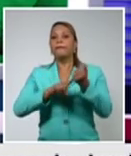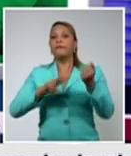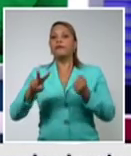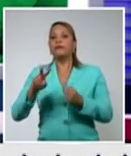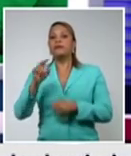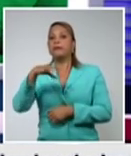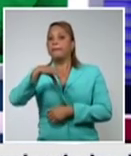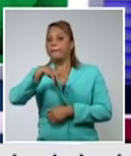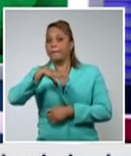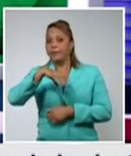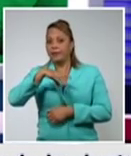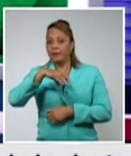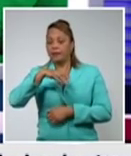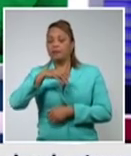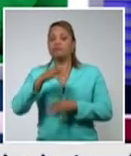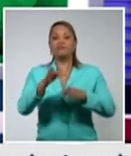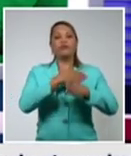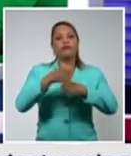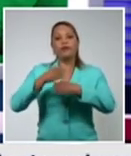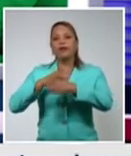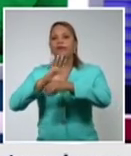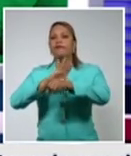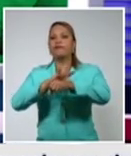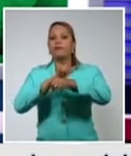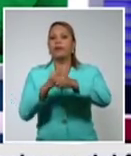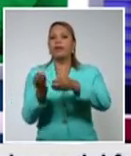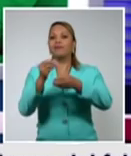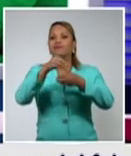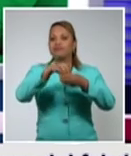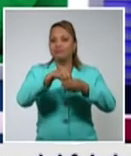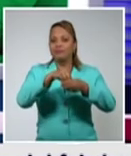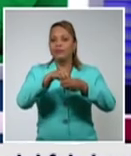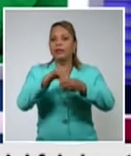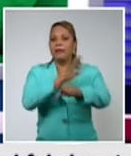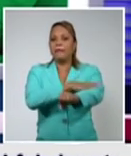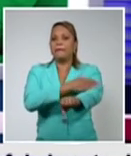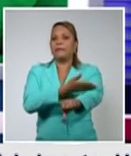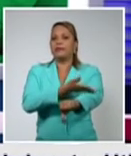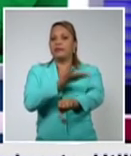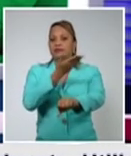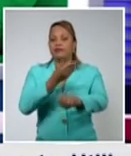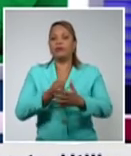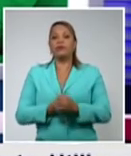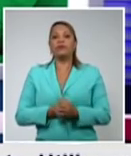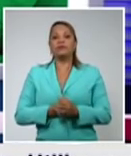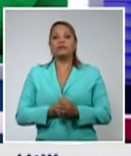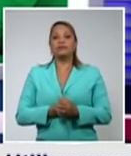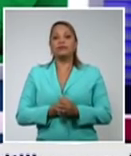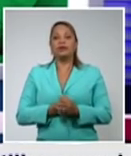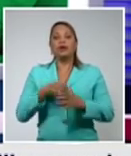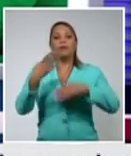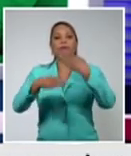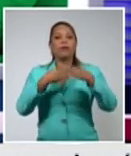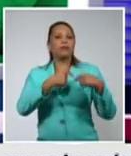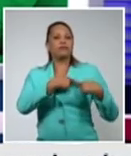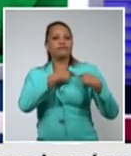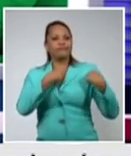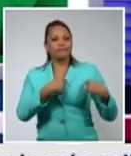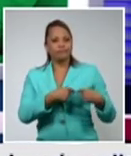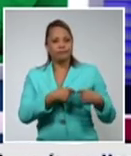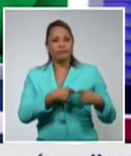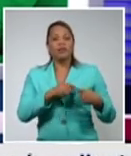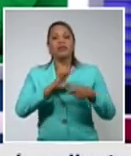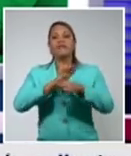con un grupo de comorbilidades asociadas: hipertensión arterial, cardiopatía isquémica,